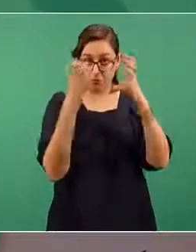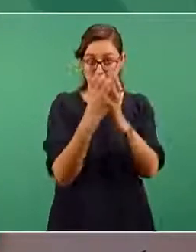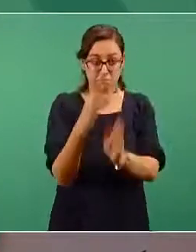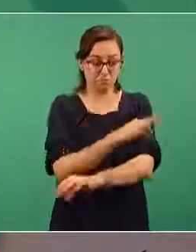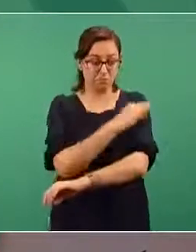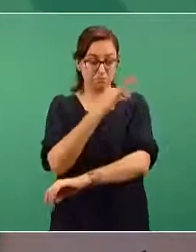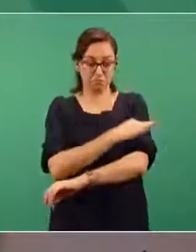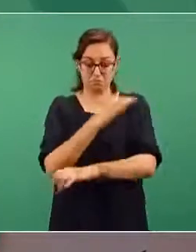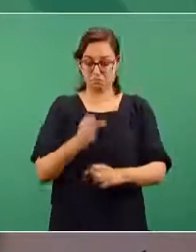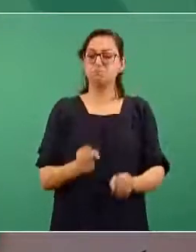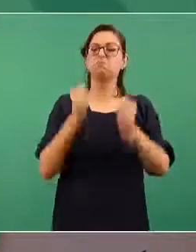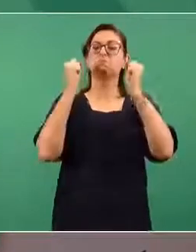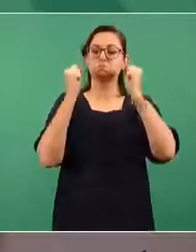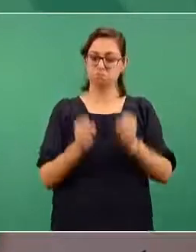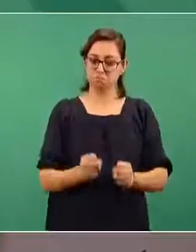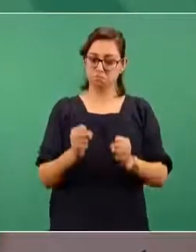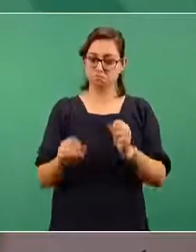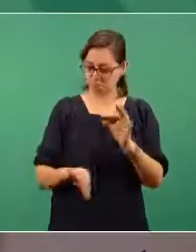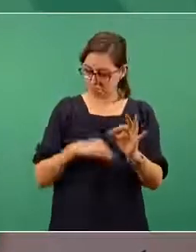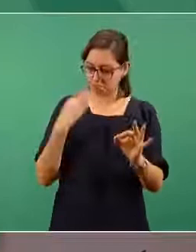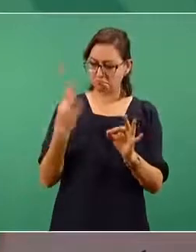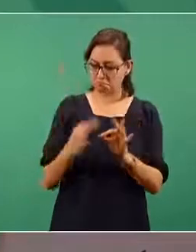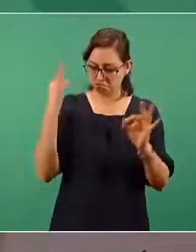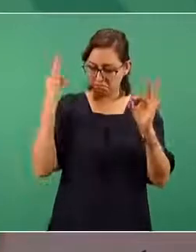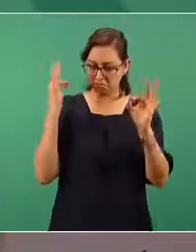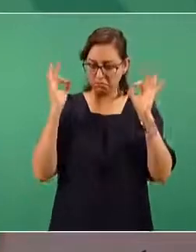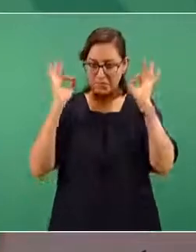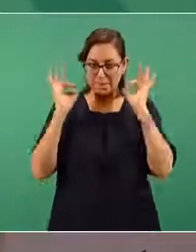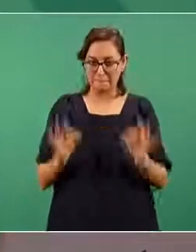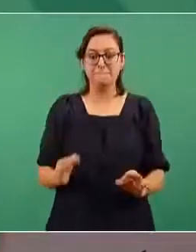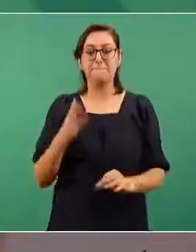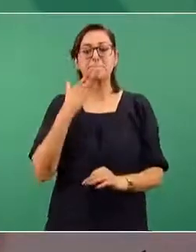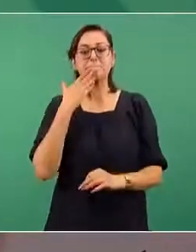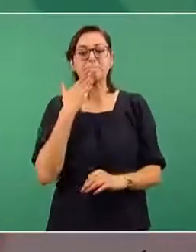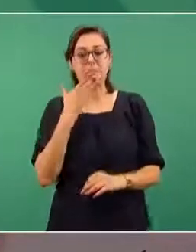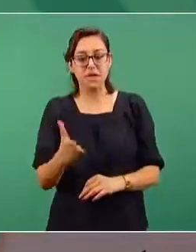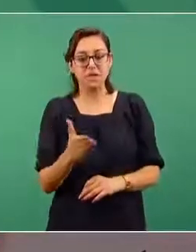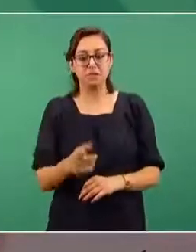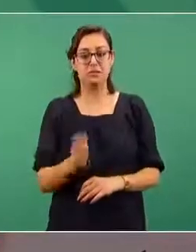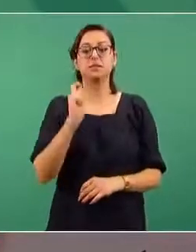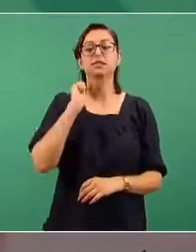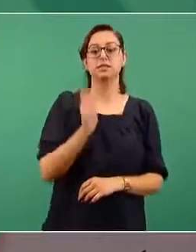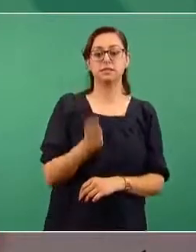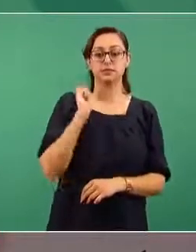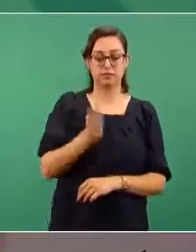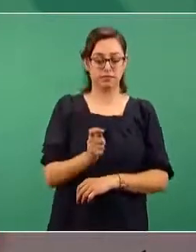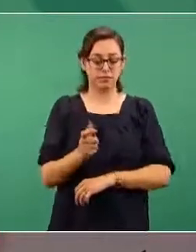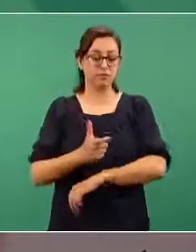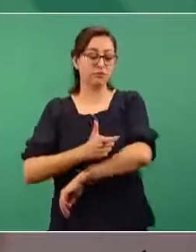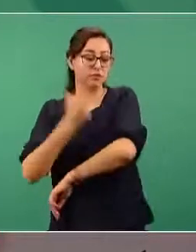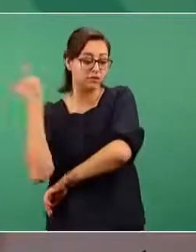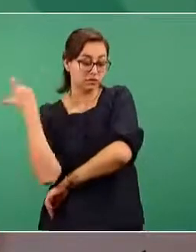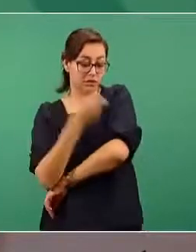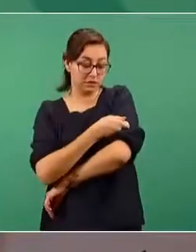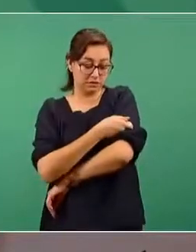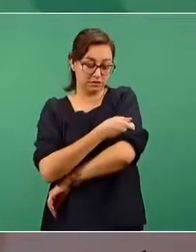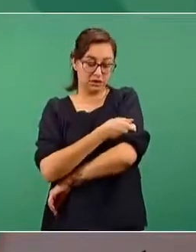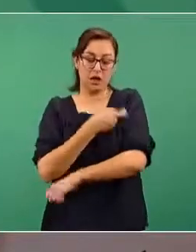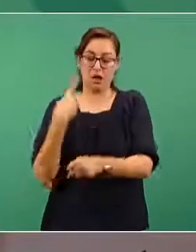seguras y son eficaces. Eso quiere decir que nos van a proteger contra la